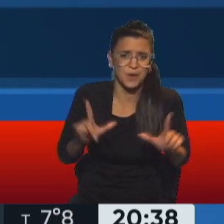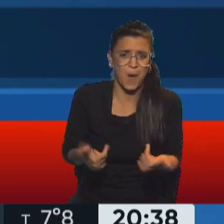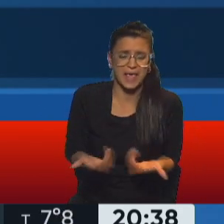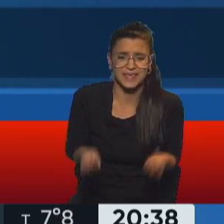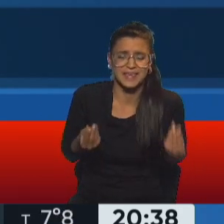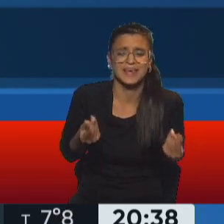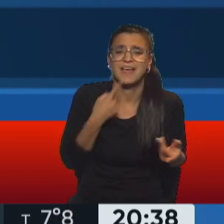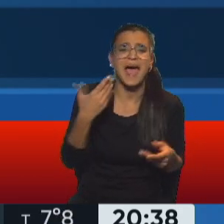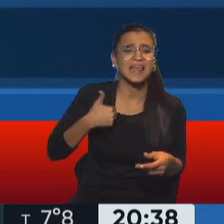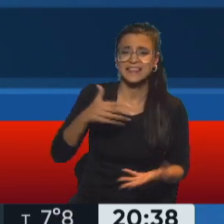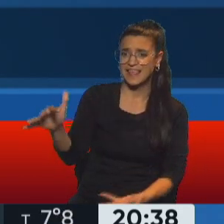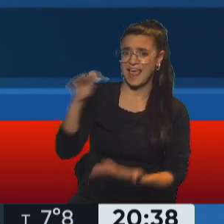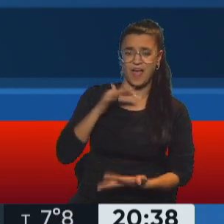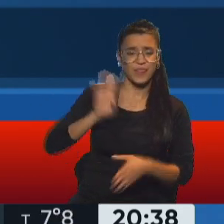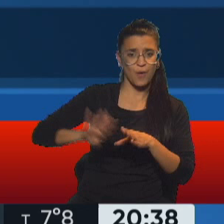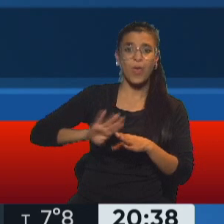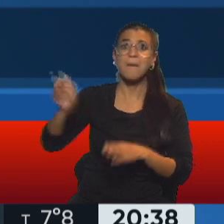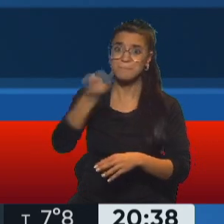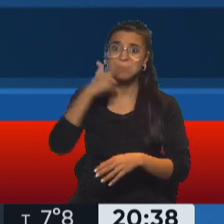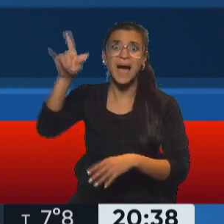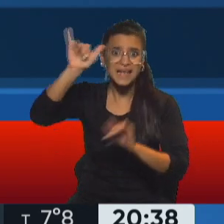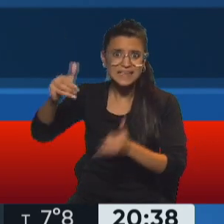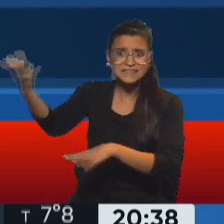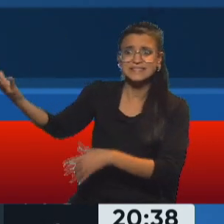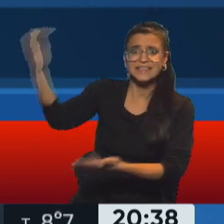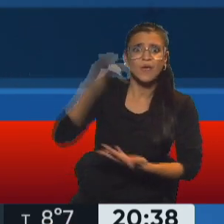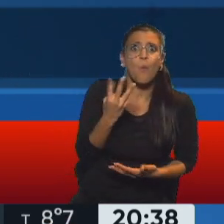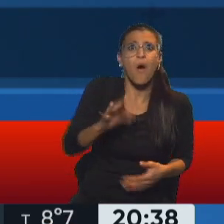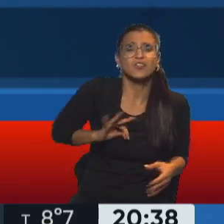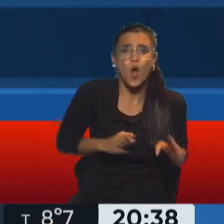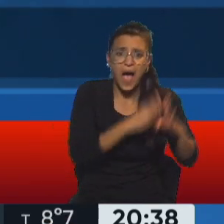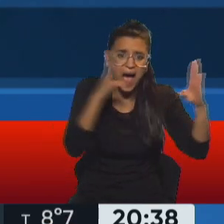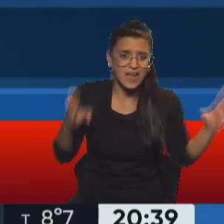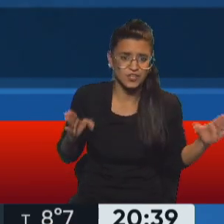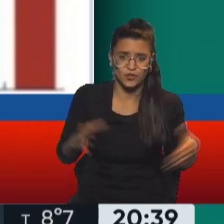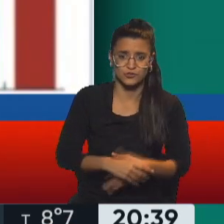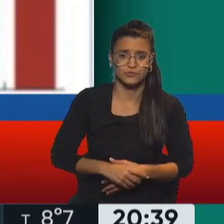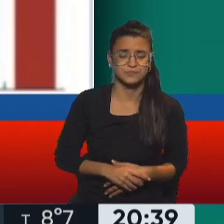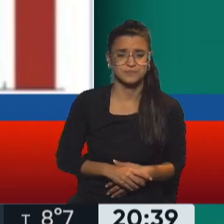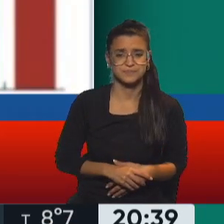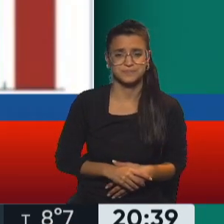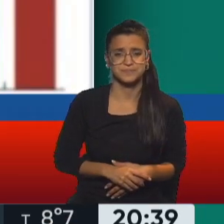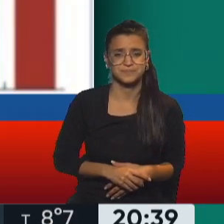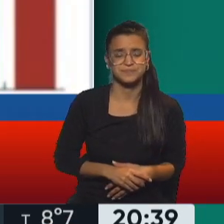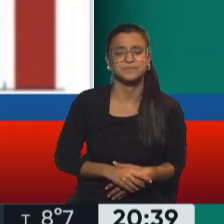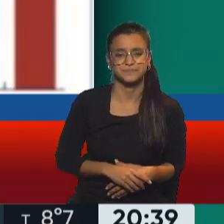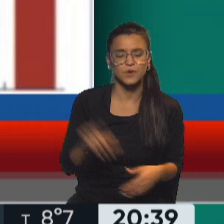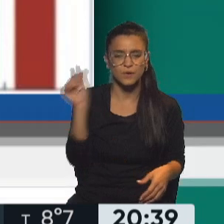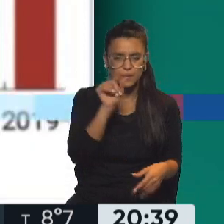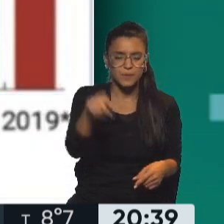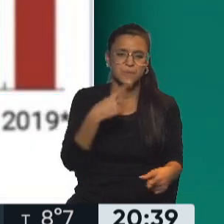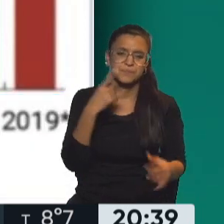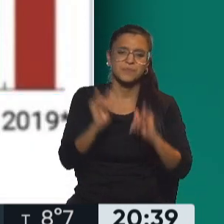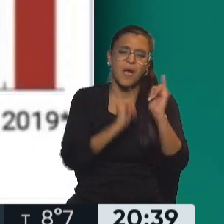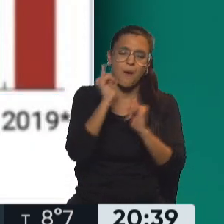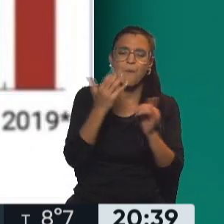no tomó la deuda que sí Macri construyó en 4 años, ¿no? De ninguna manera. Enseguida vamos a hablar de